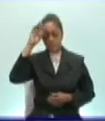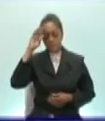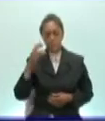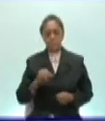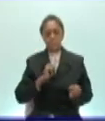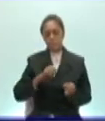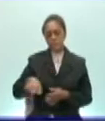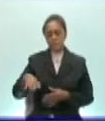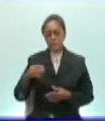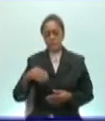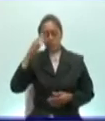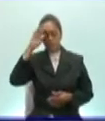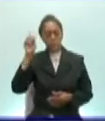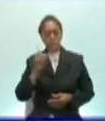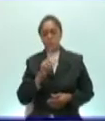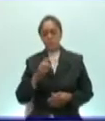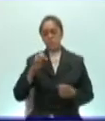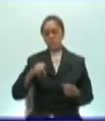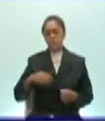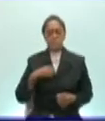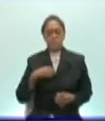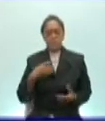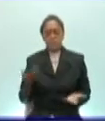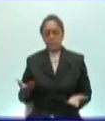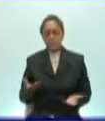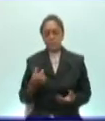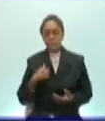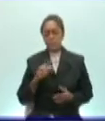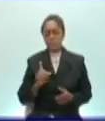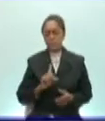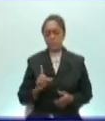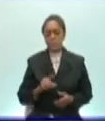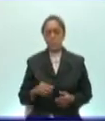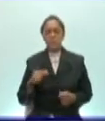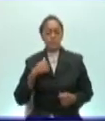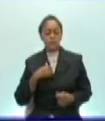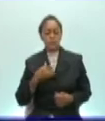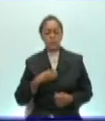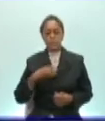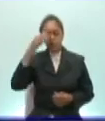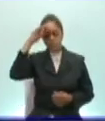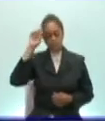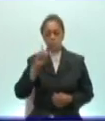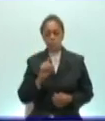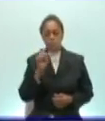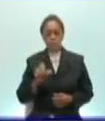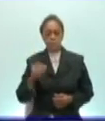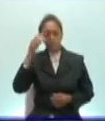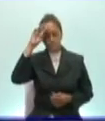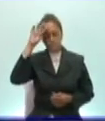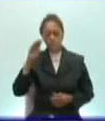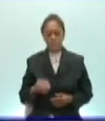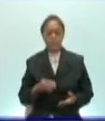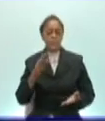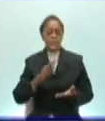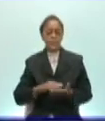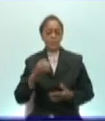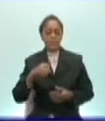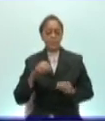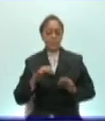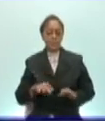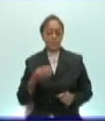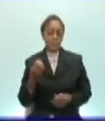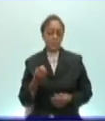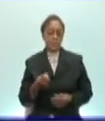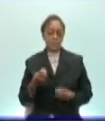cubano. El cubano no sirve para lo que ellos están buscando. Ellos quieren a Cuba, no a los cubanos. Y la capitulación es un hecho de